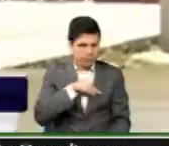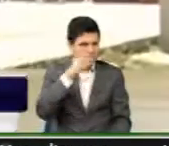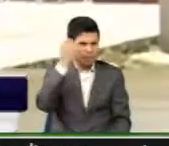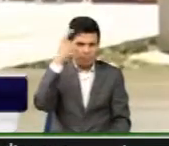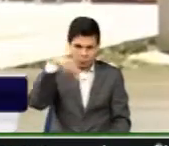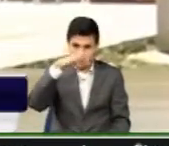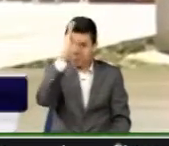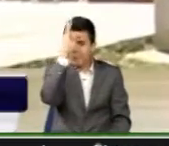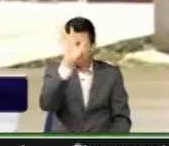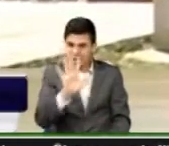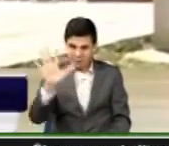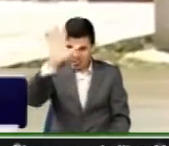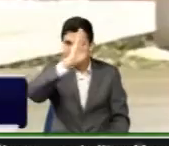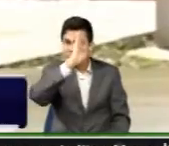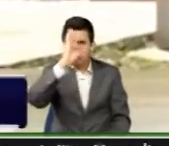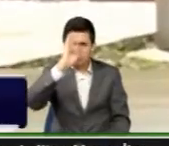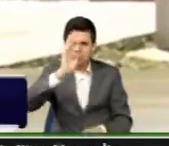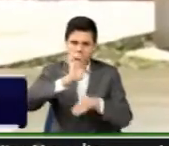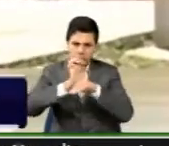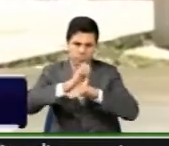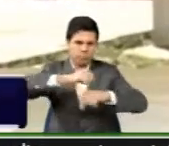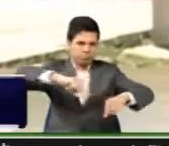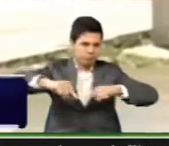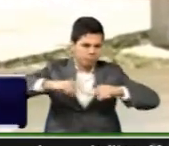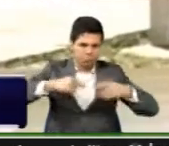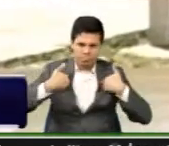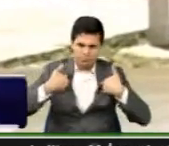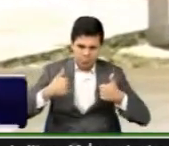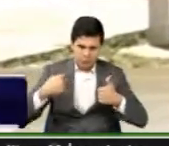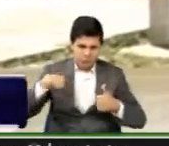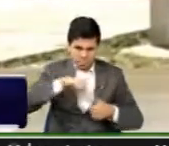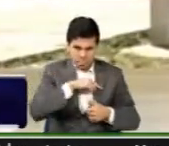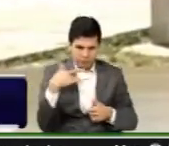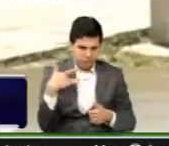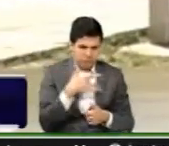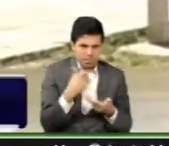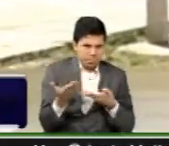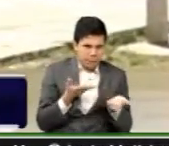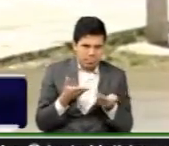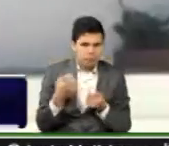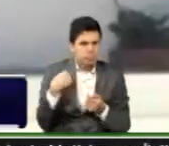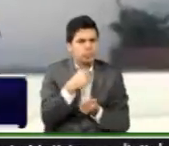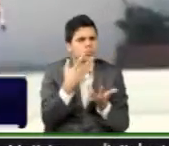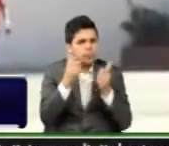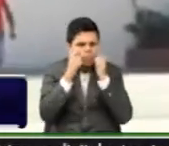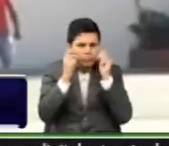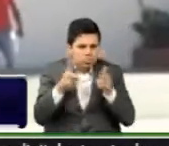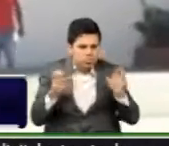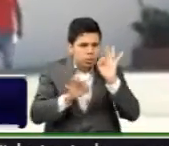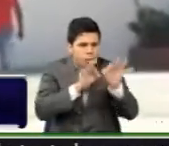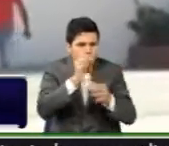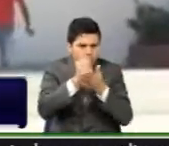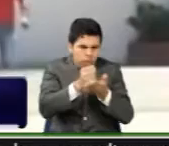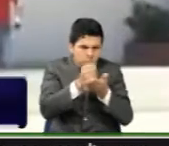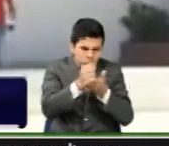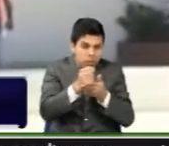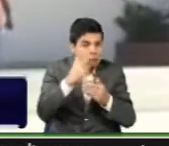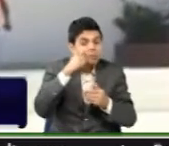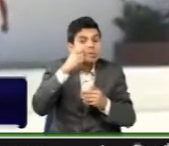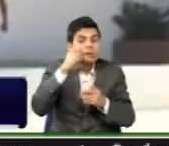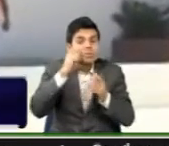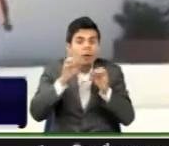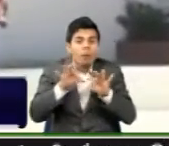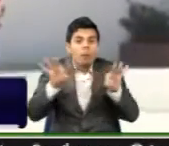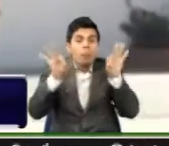San Gil y como entidad hospitalaria, entidad de salud, velamos siempre por el cuidado de la vida, valoramos la vida